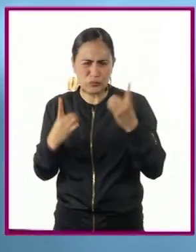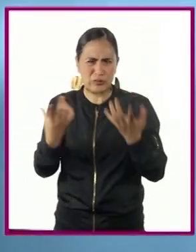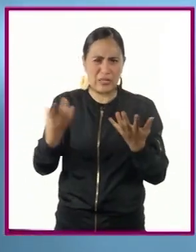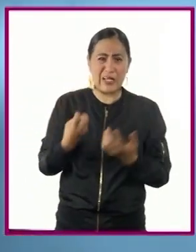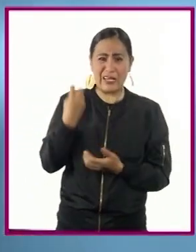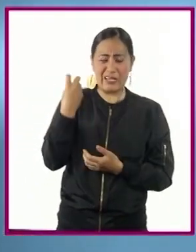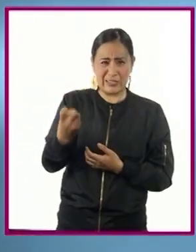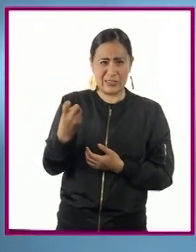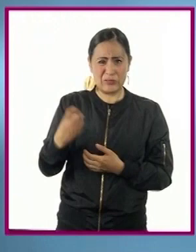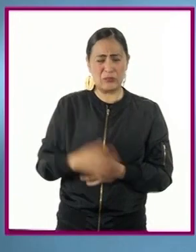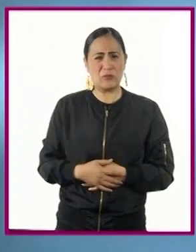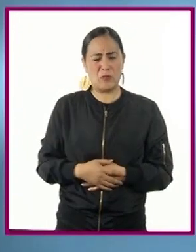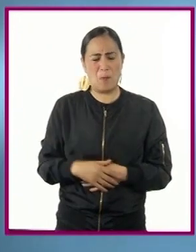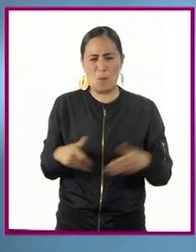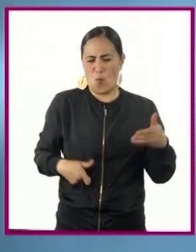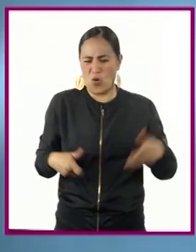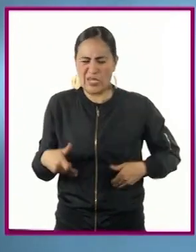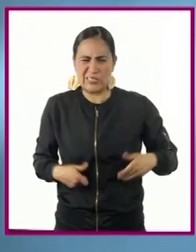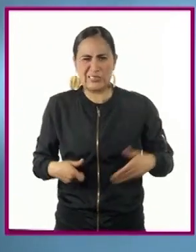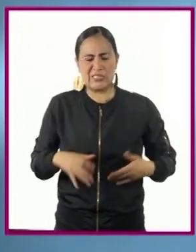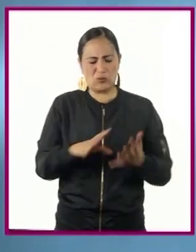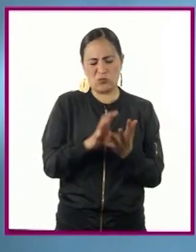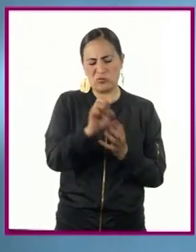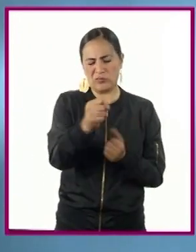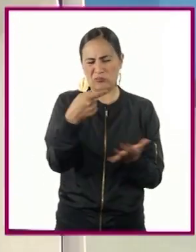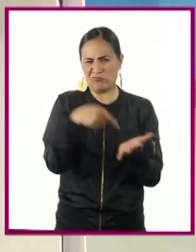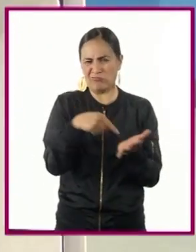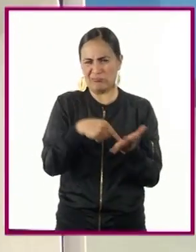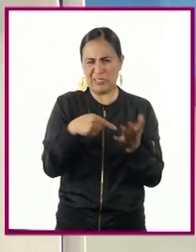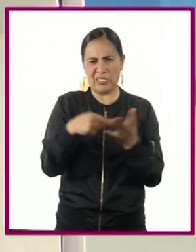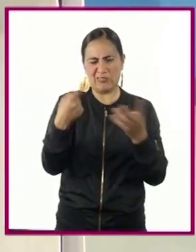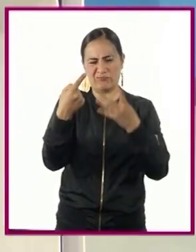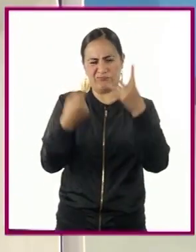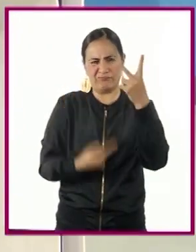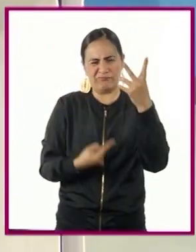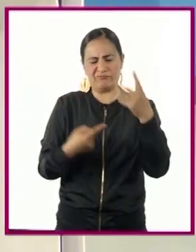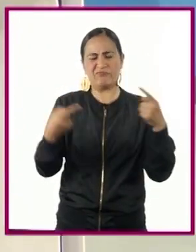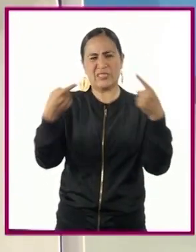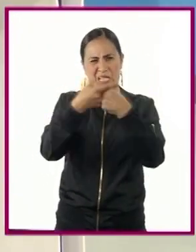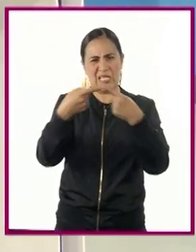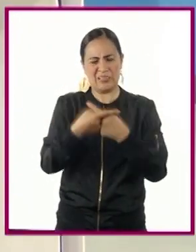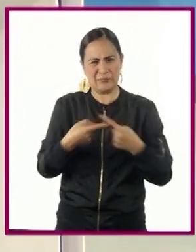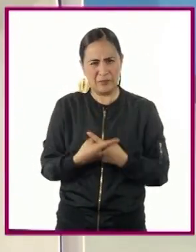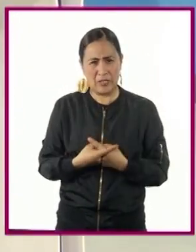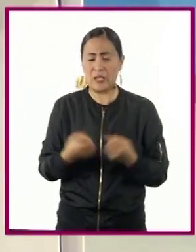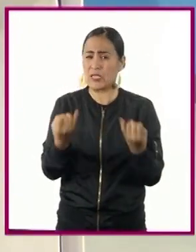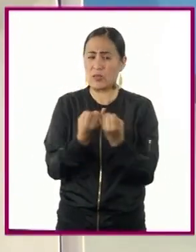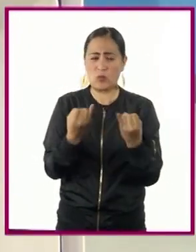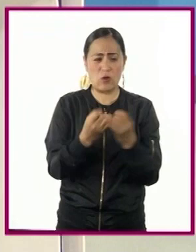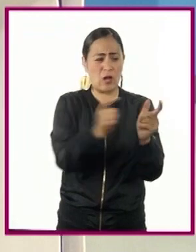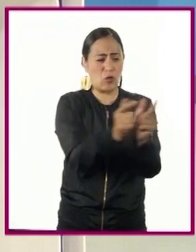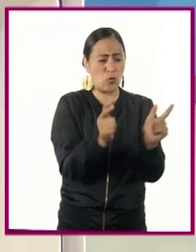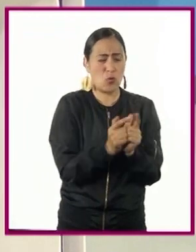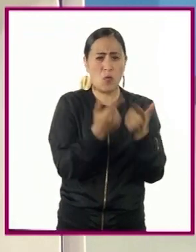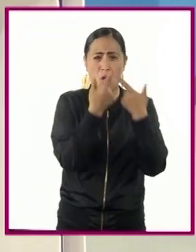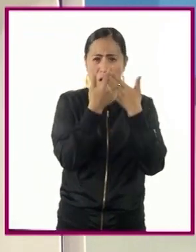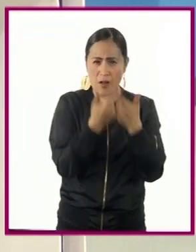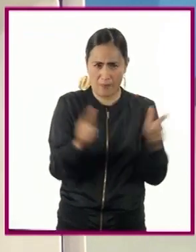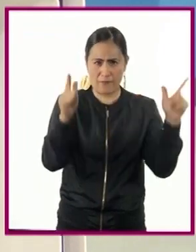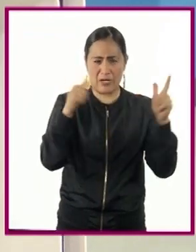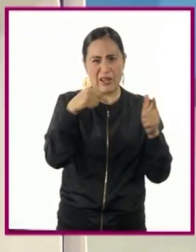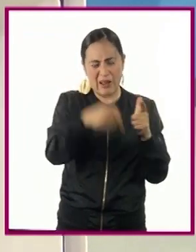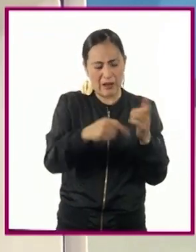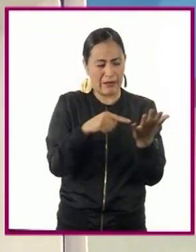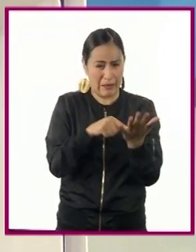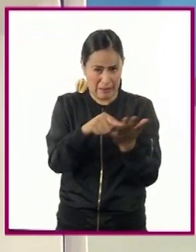la recién estrenada Constitución. Incluso, muchos liberales desconfiaban de la eficacia del nuevo